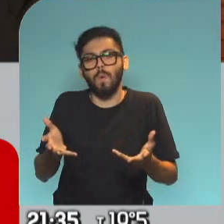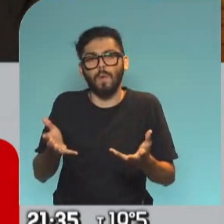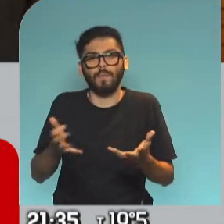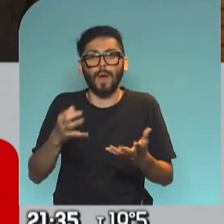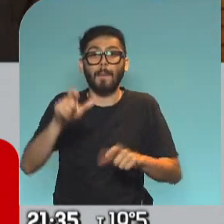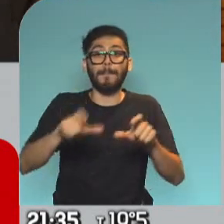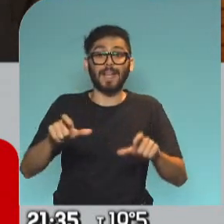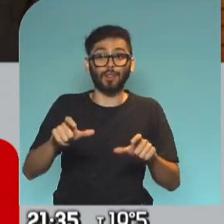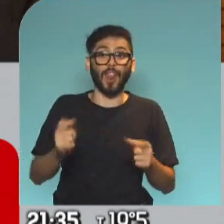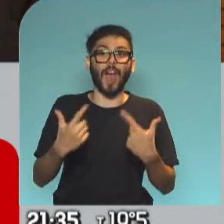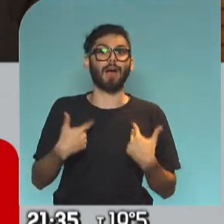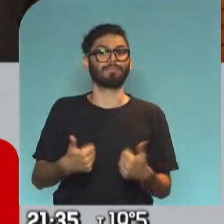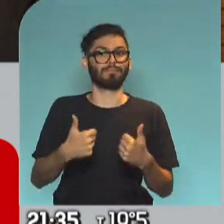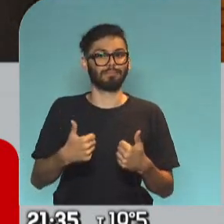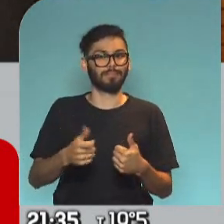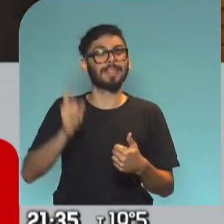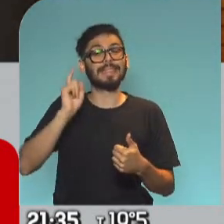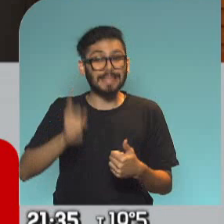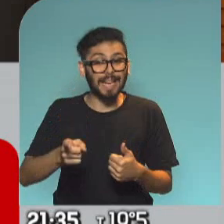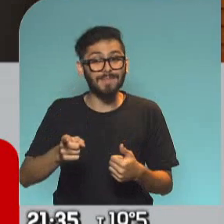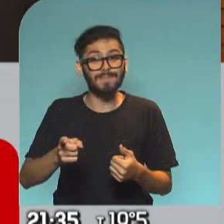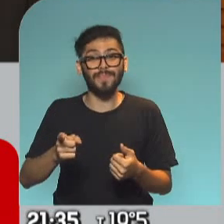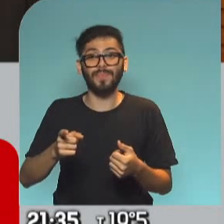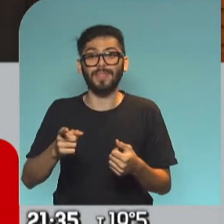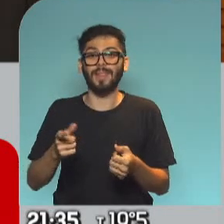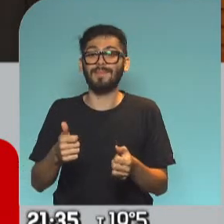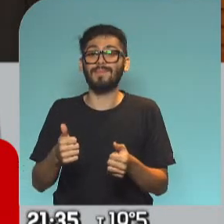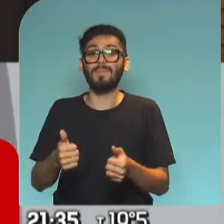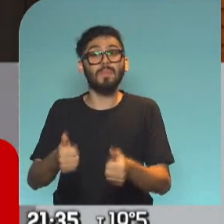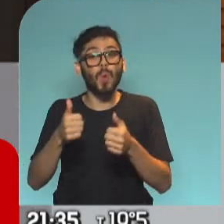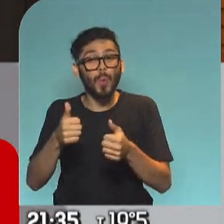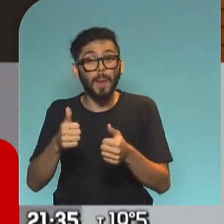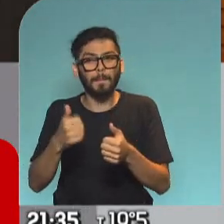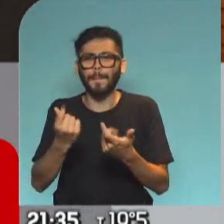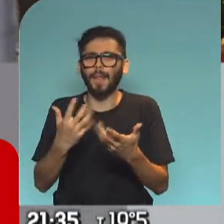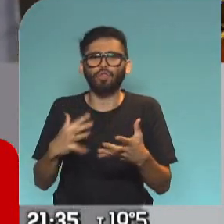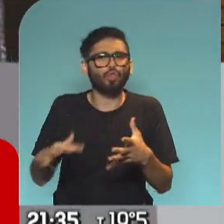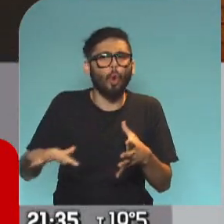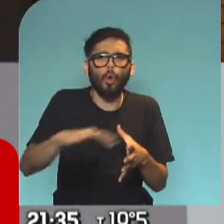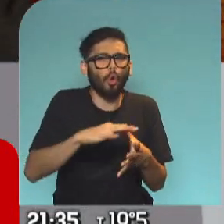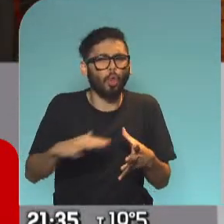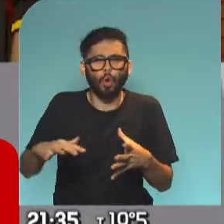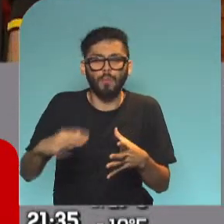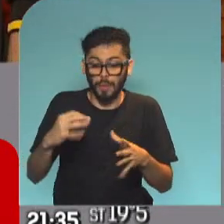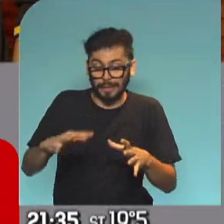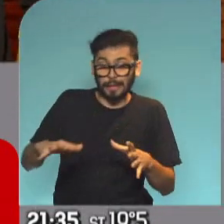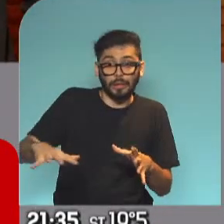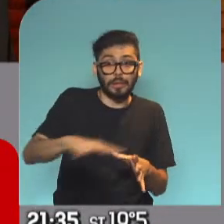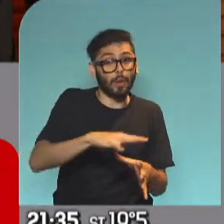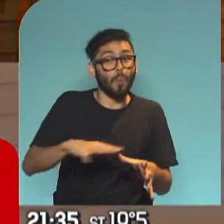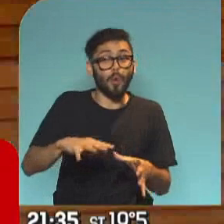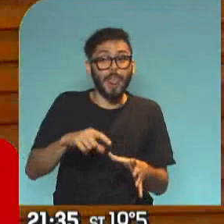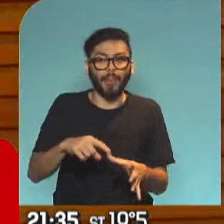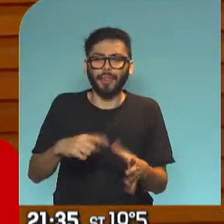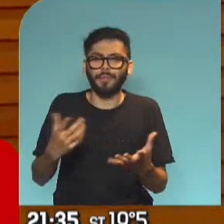bien al público, sino que básicamente también le va a hacer muy bien a la comunidad que de alguna manera rearticula